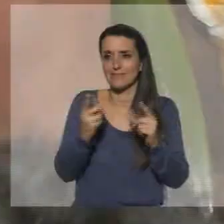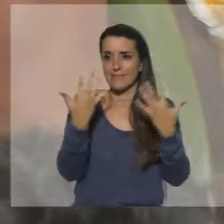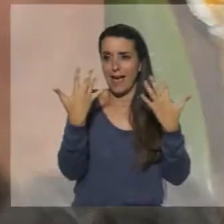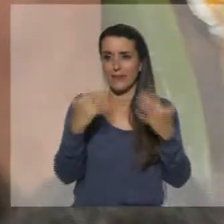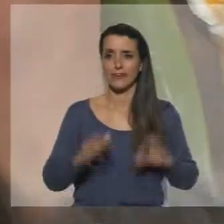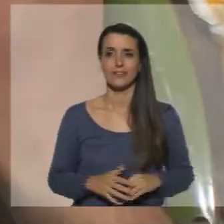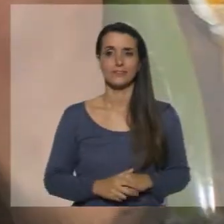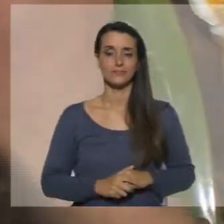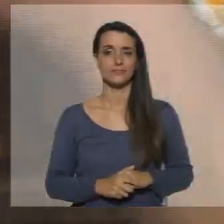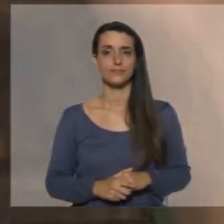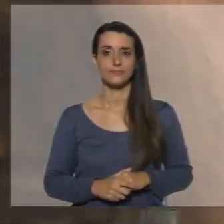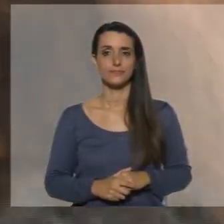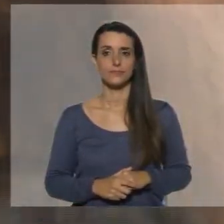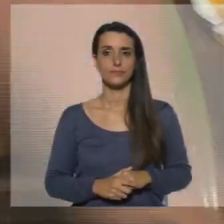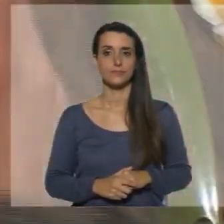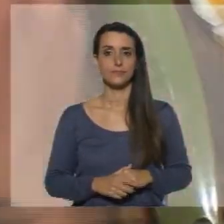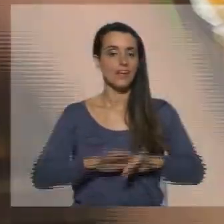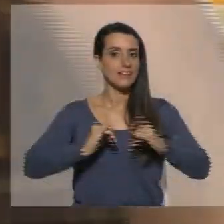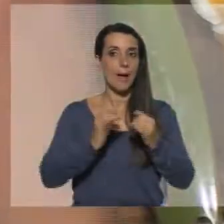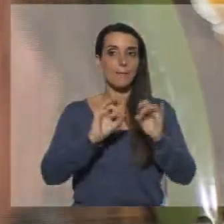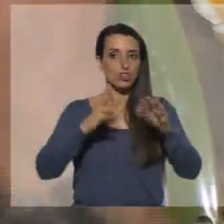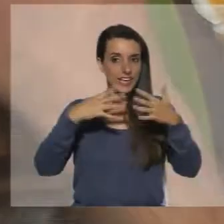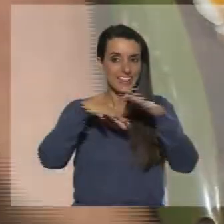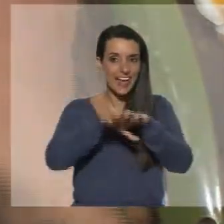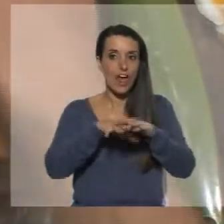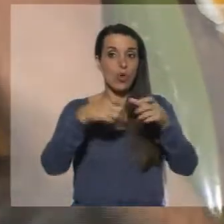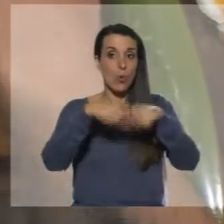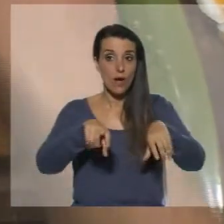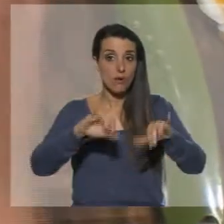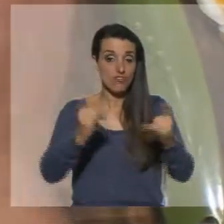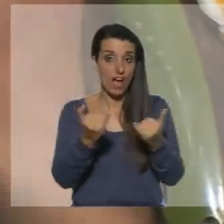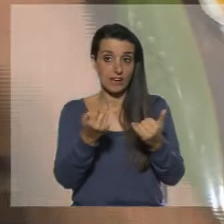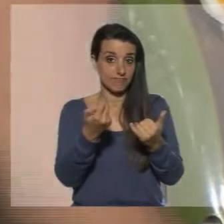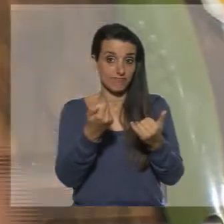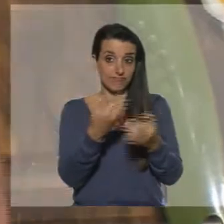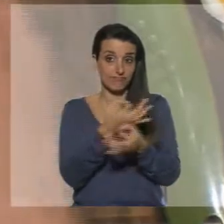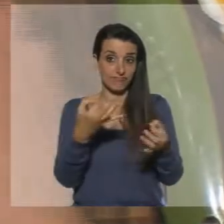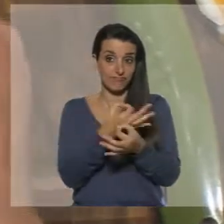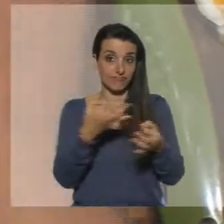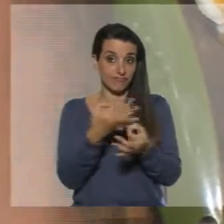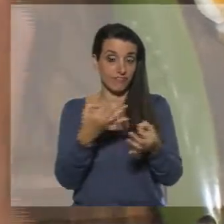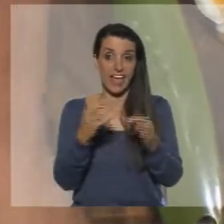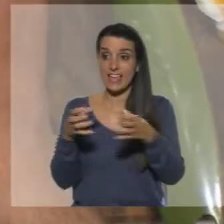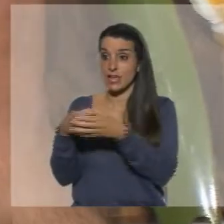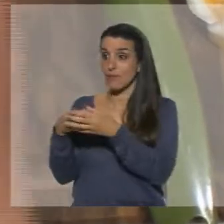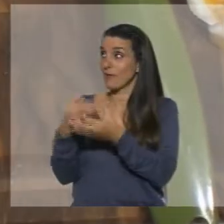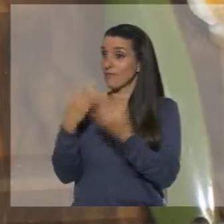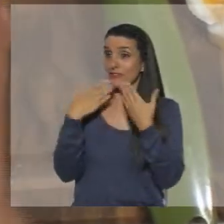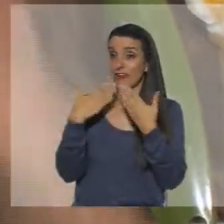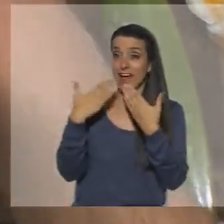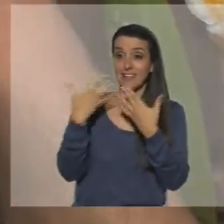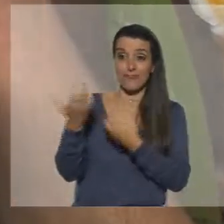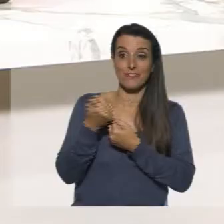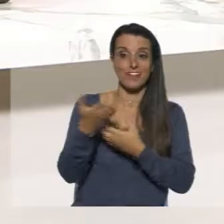mientras... Para que y ahí cuando que queda bien integrado el huevo. Ay, mirá, pero la verdad que tengo una, sí, un perfecto, equipo, por Sara, favor. Acá hay